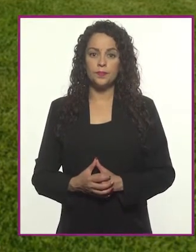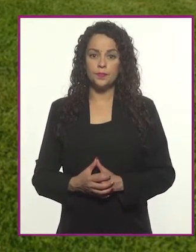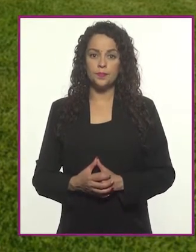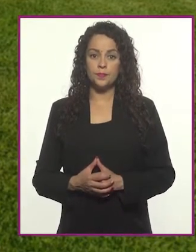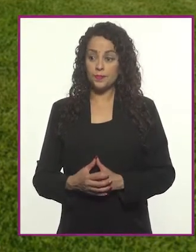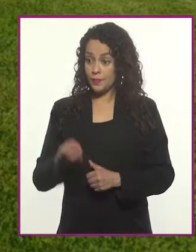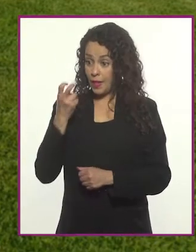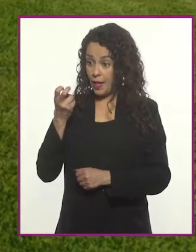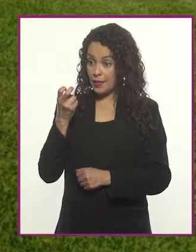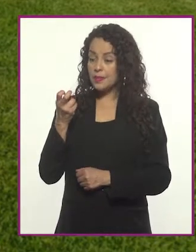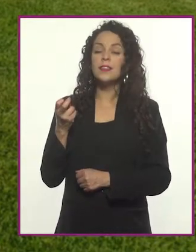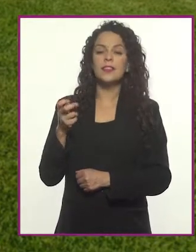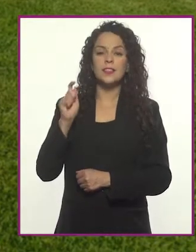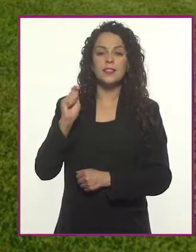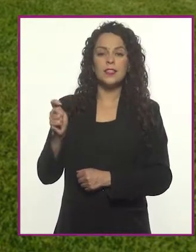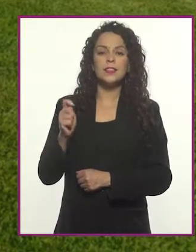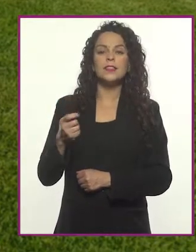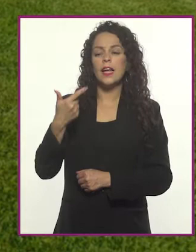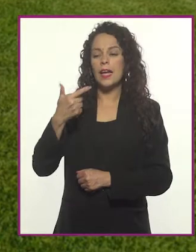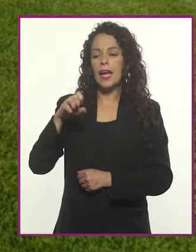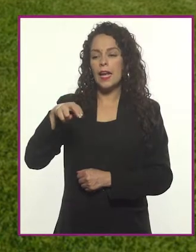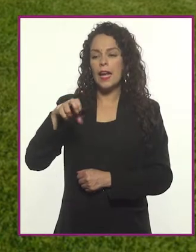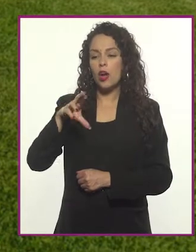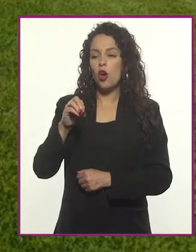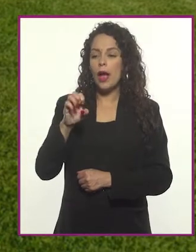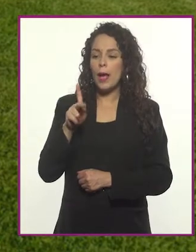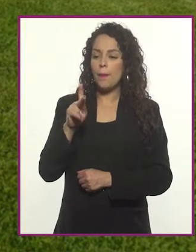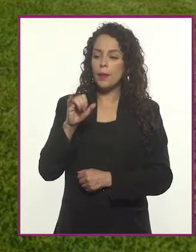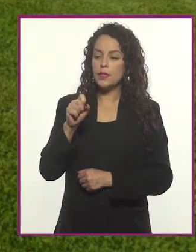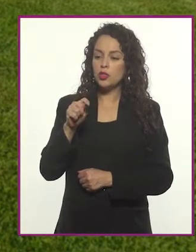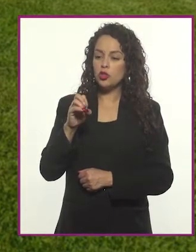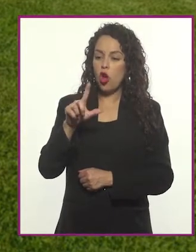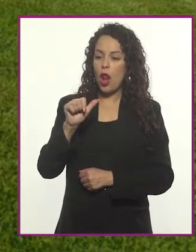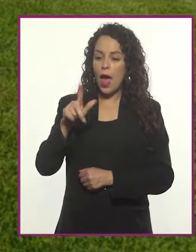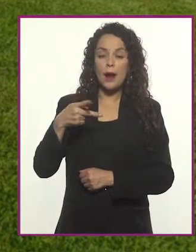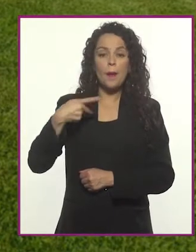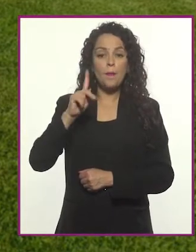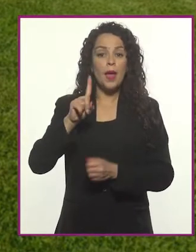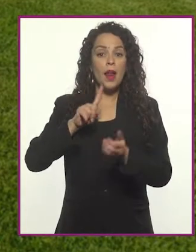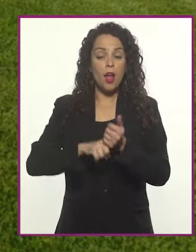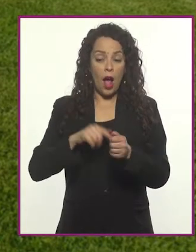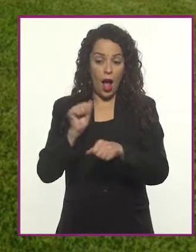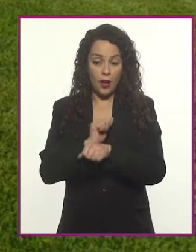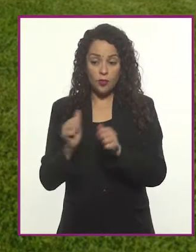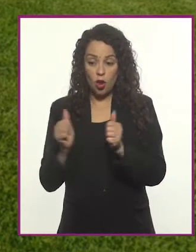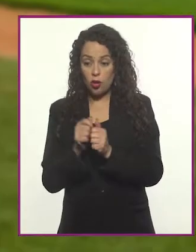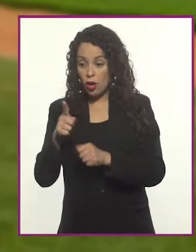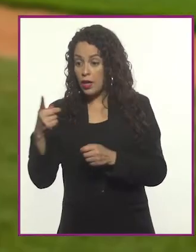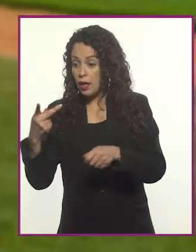Este narrador es común en el género epistolar, pero también sirve para involucrar al lector con la acción.